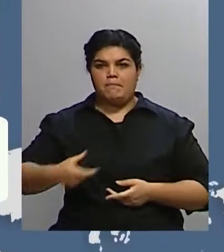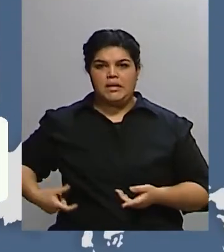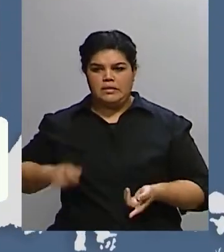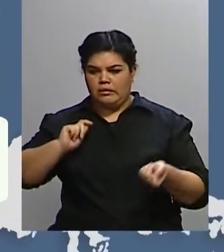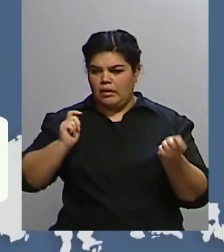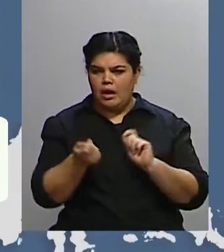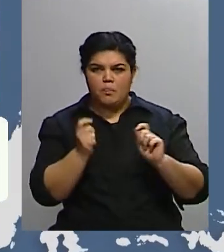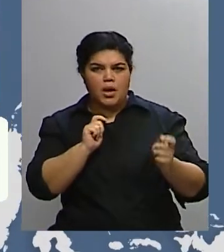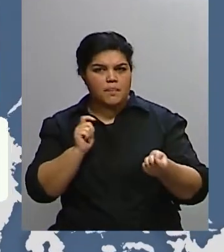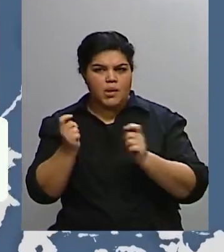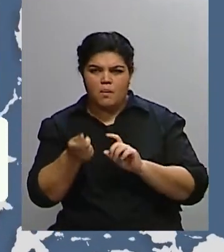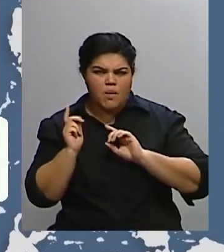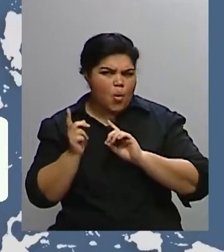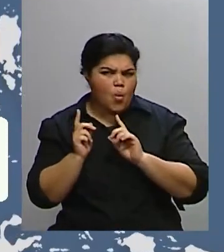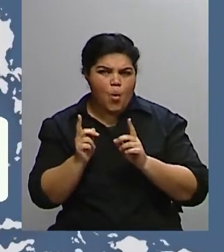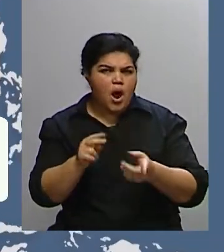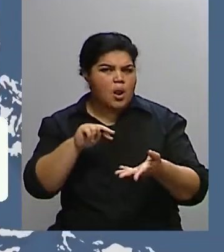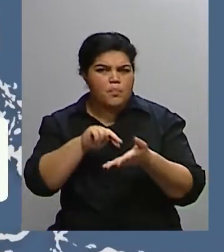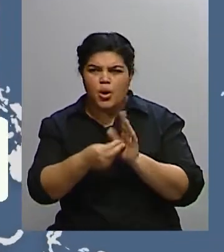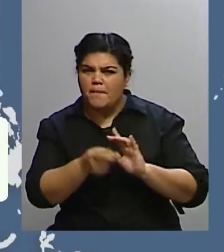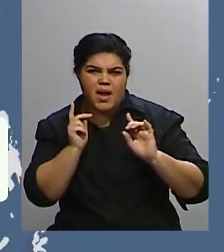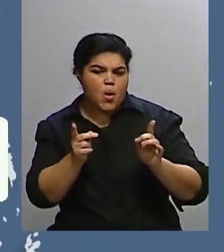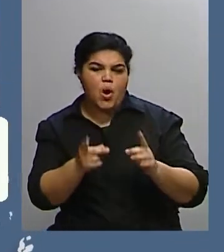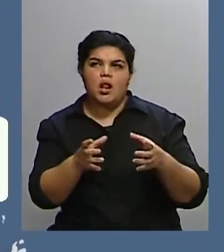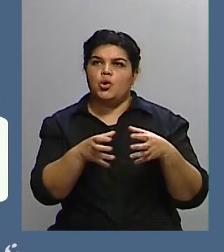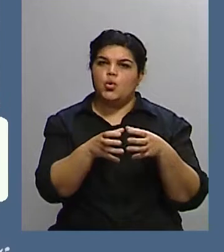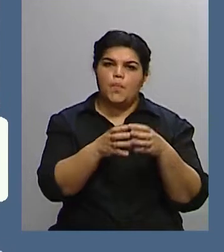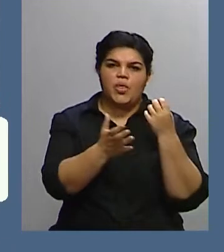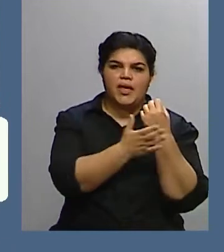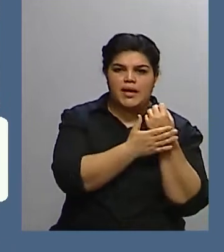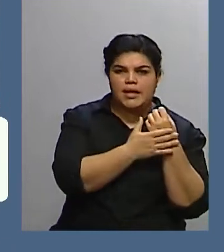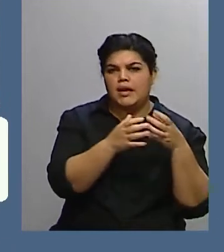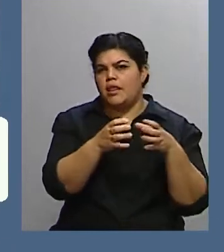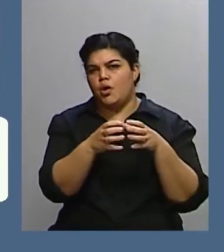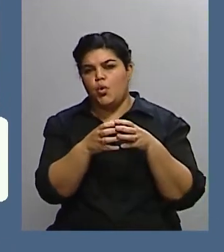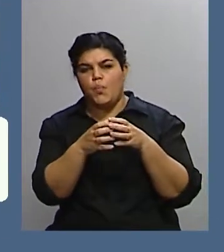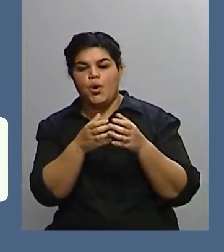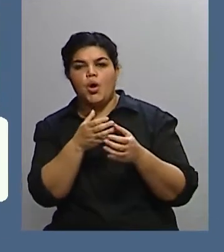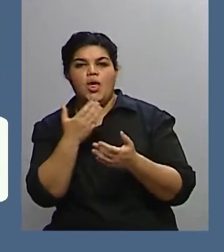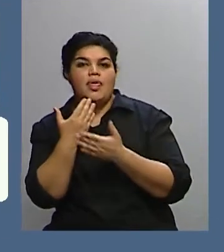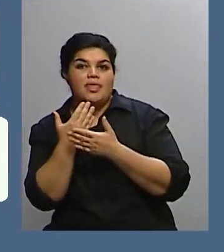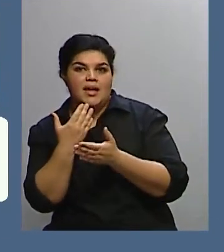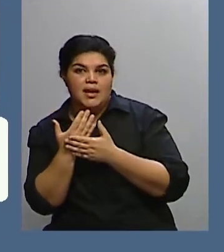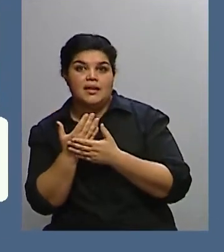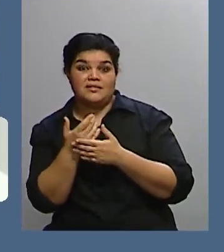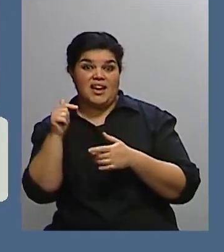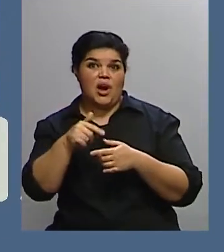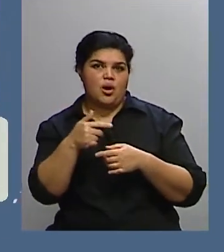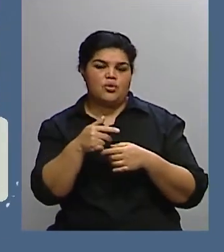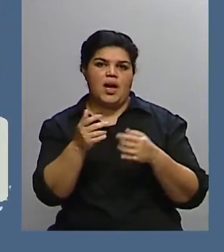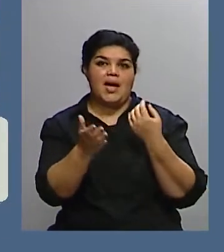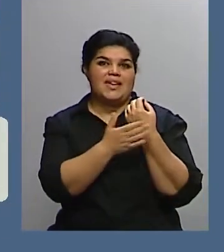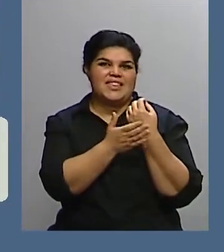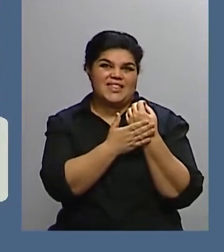transversal ideológicamente, desde gobiernos de centro-izquierda, gobiernos de derecha, y ahora un gobierno más de izquierda que el